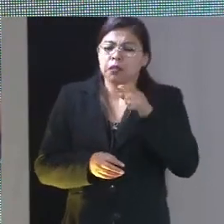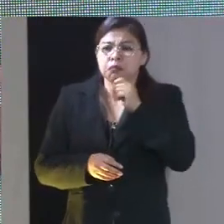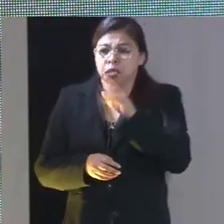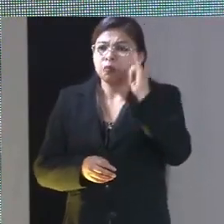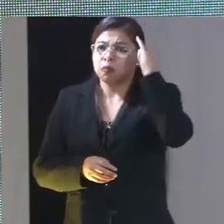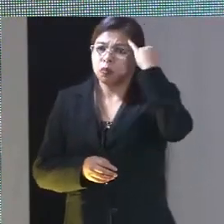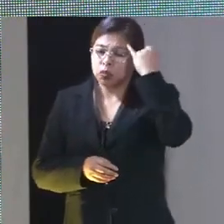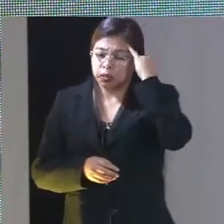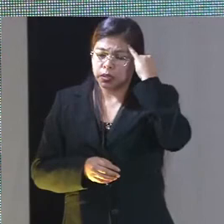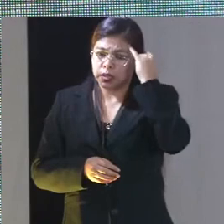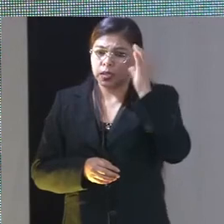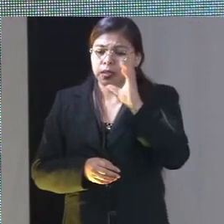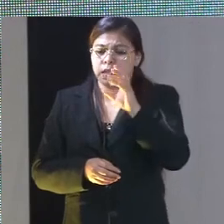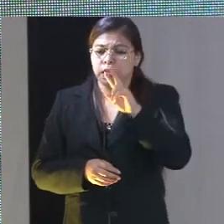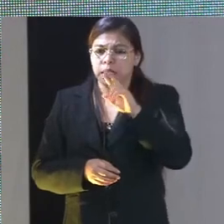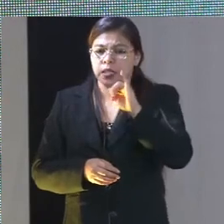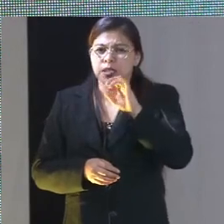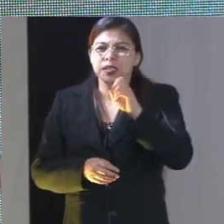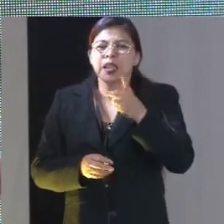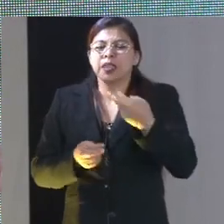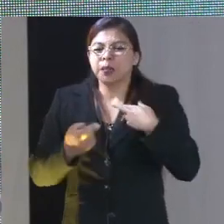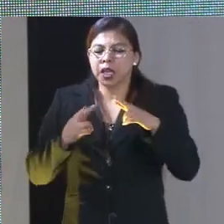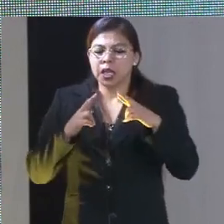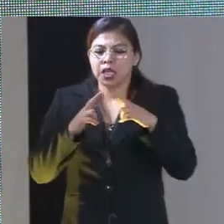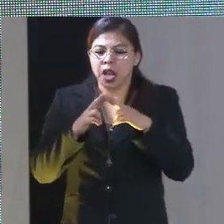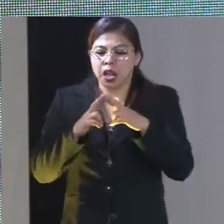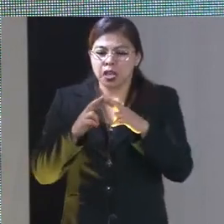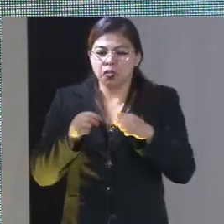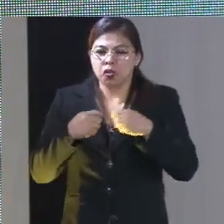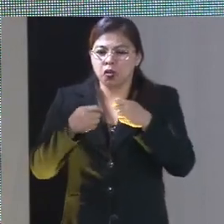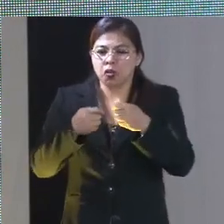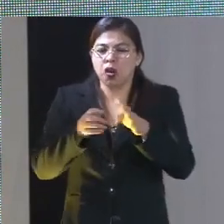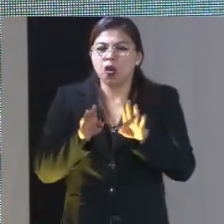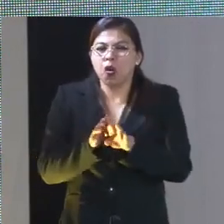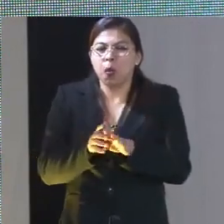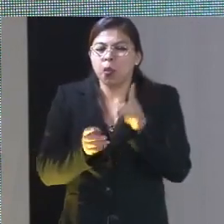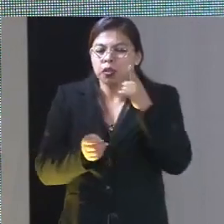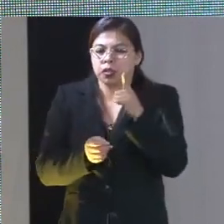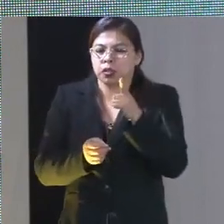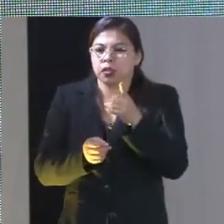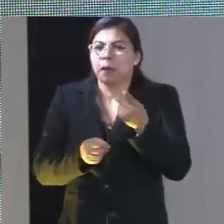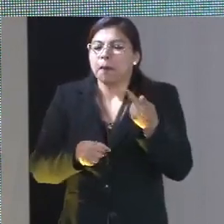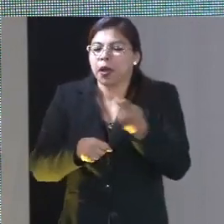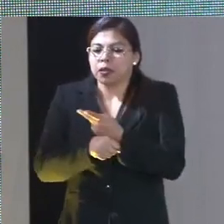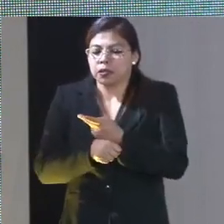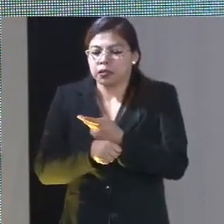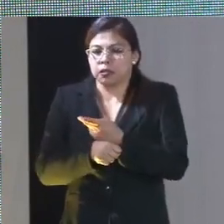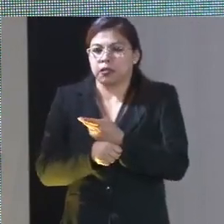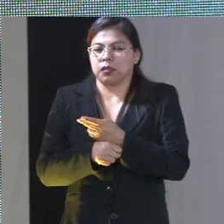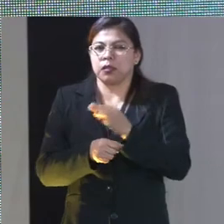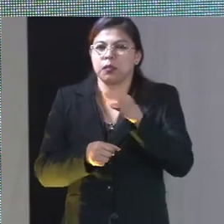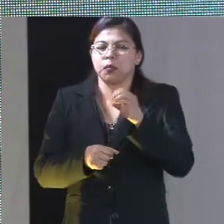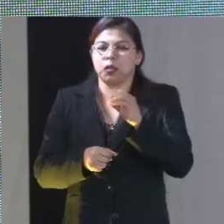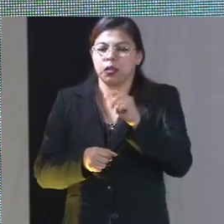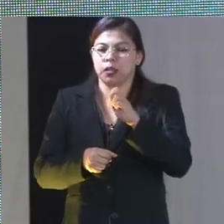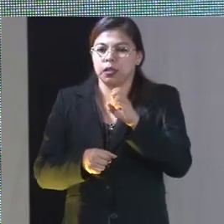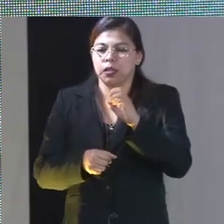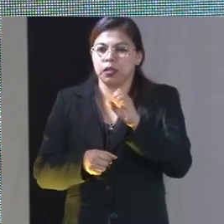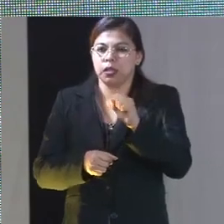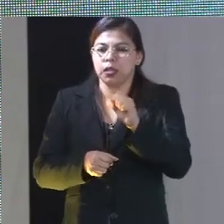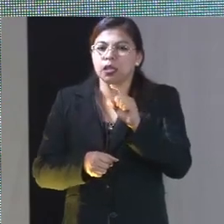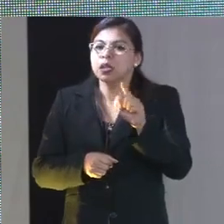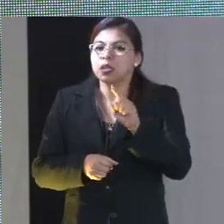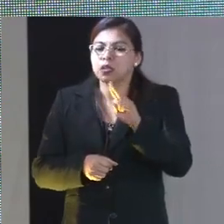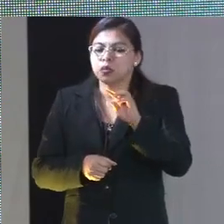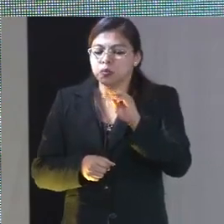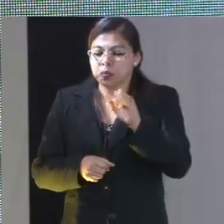indígenas cristianizados. Y los presagios, por ejemplo, de Moctezuma aparecen, o más bien dicho, se parecen